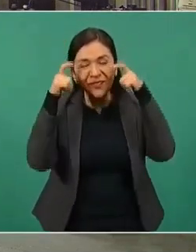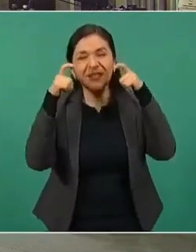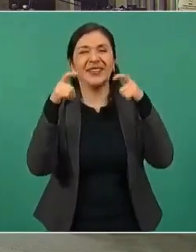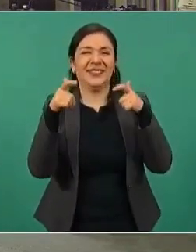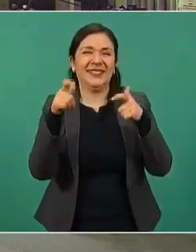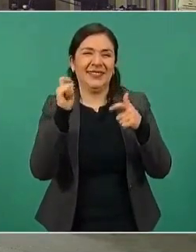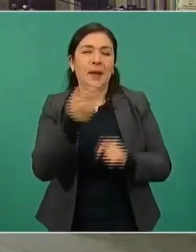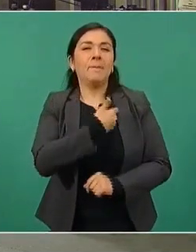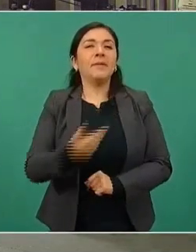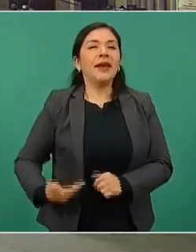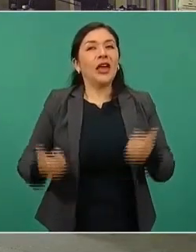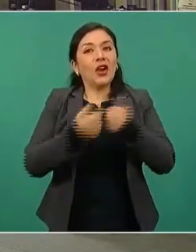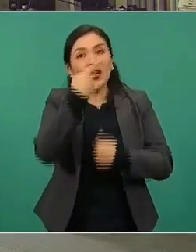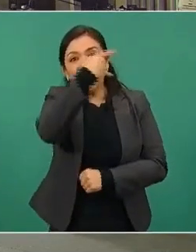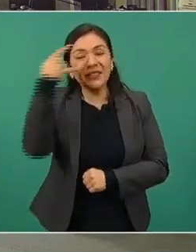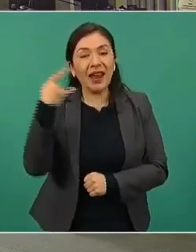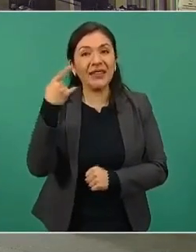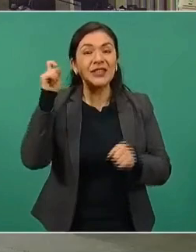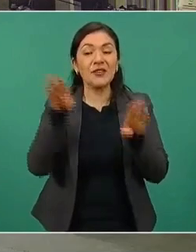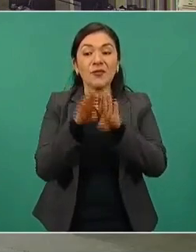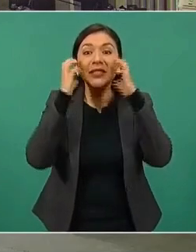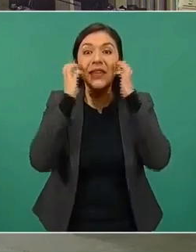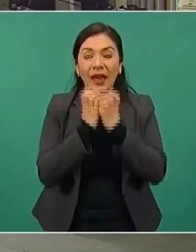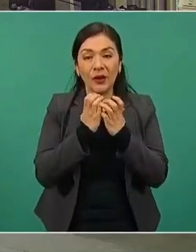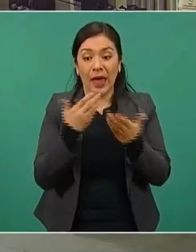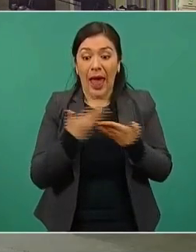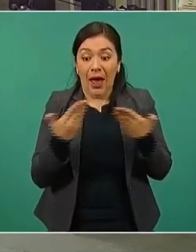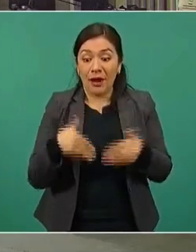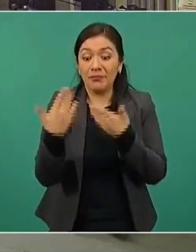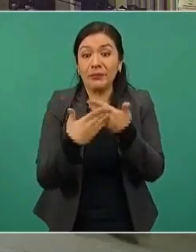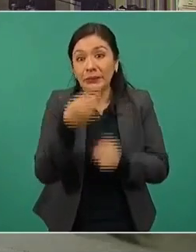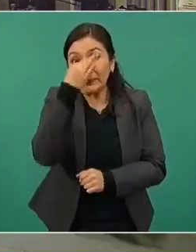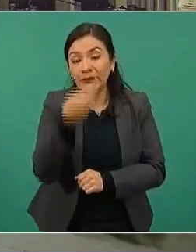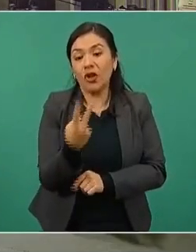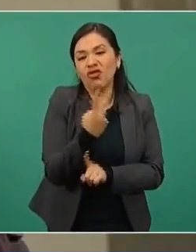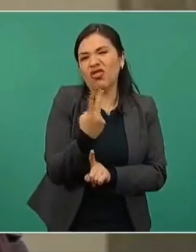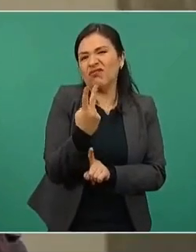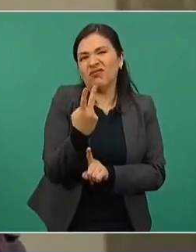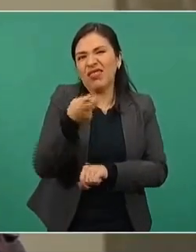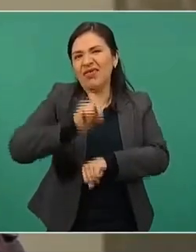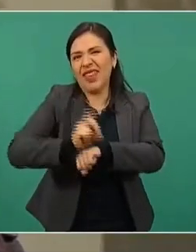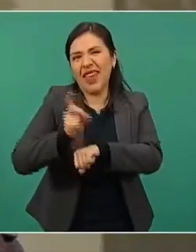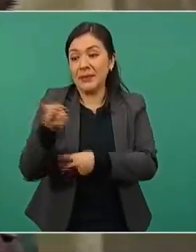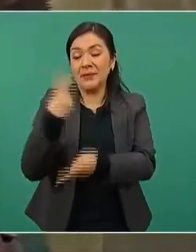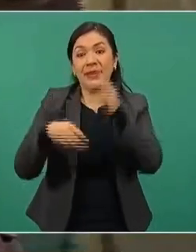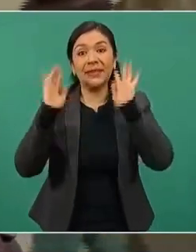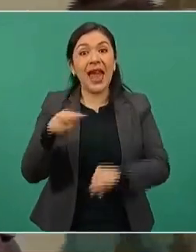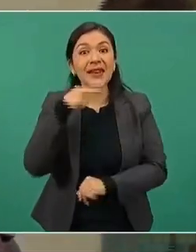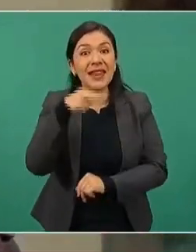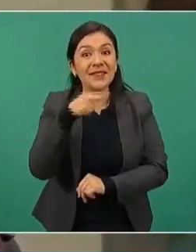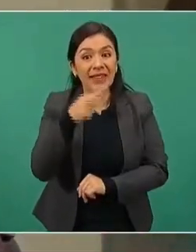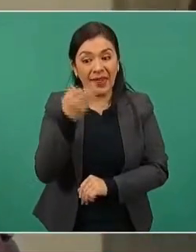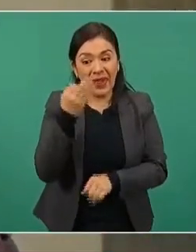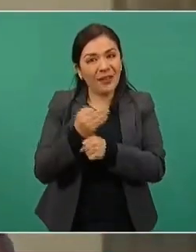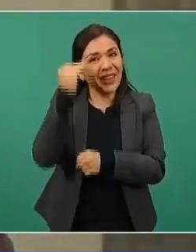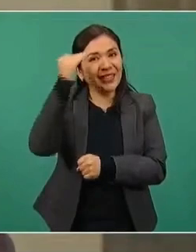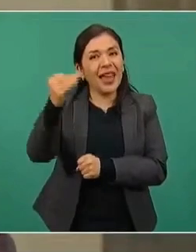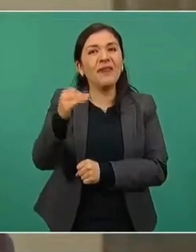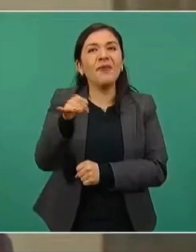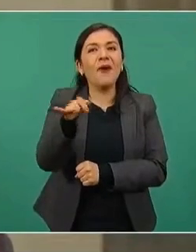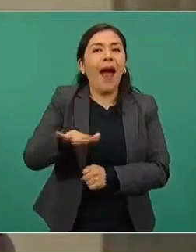Santa Claus a 2 días de la Navidad y pues derivado de estas fechas, normalmente